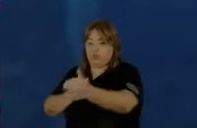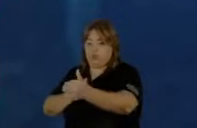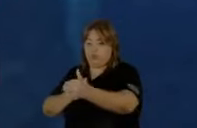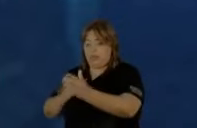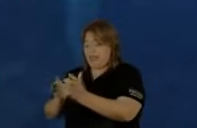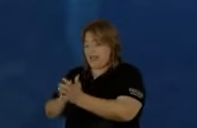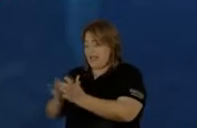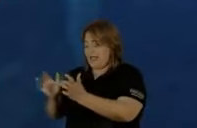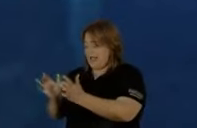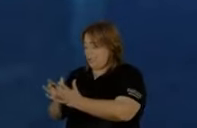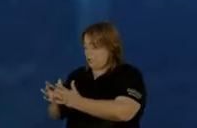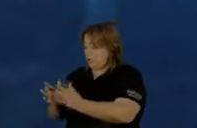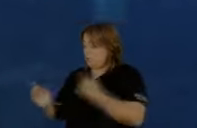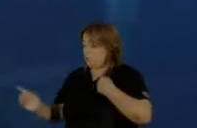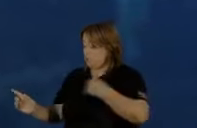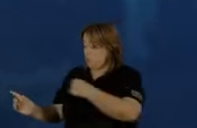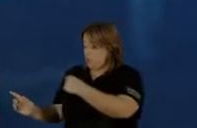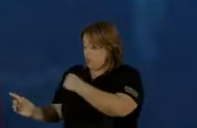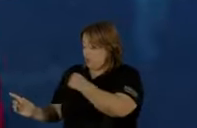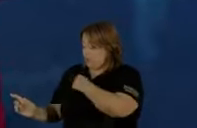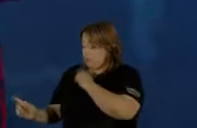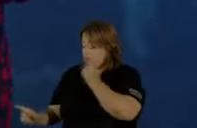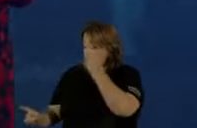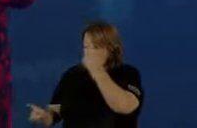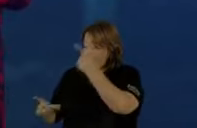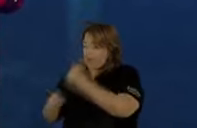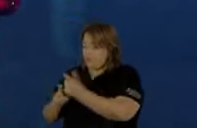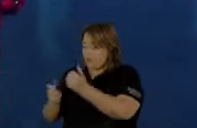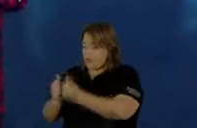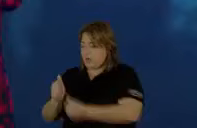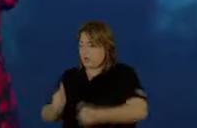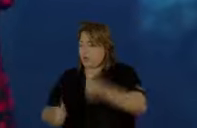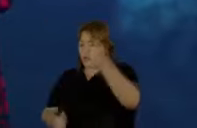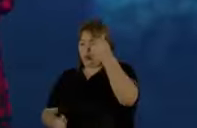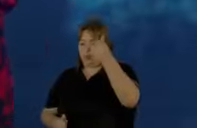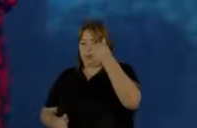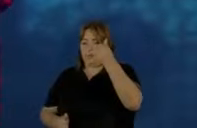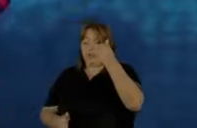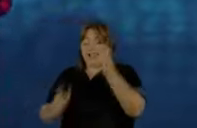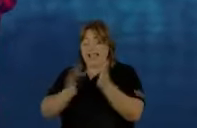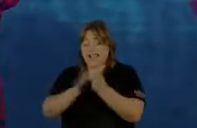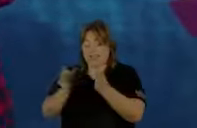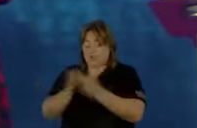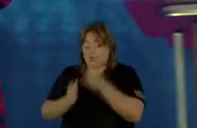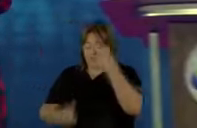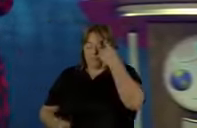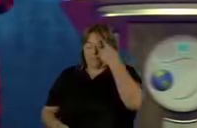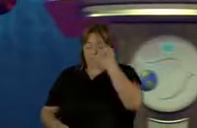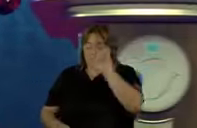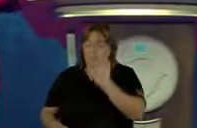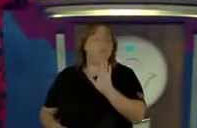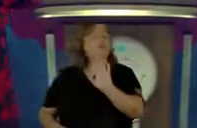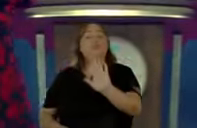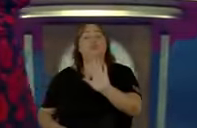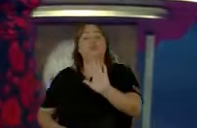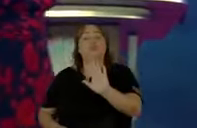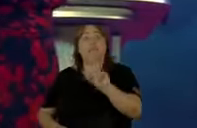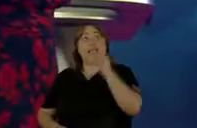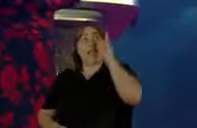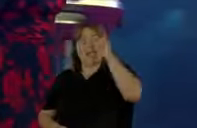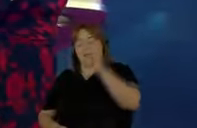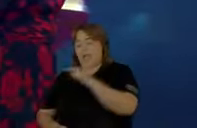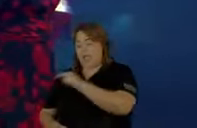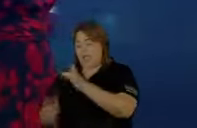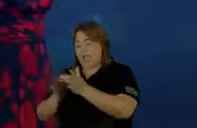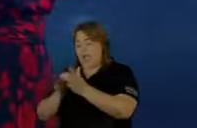Jesús como nuestro hermano mayor. Diga, ¿qué es Jesús para usted? Esto es una enseñanza, hermano.